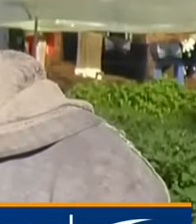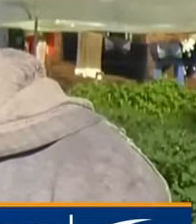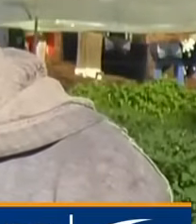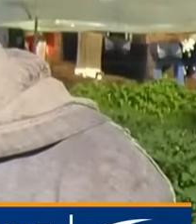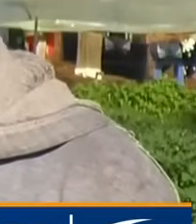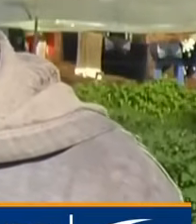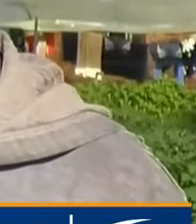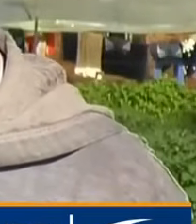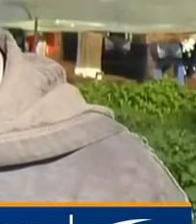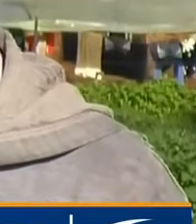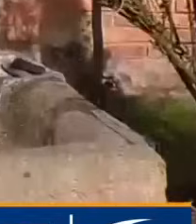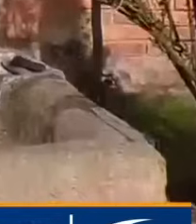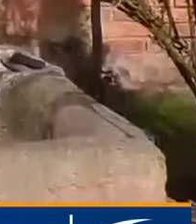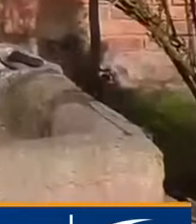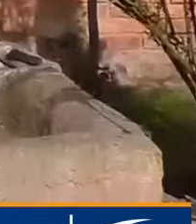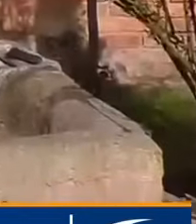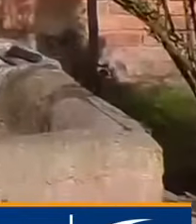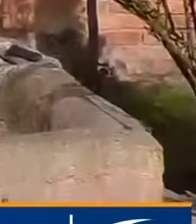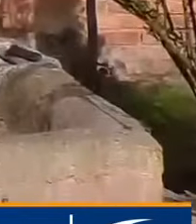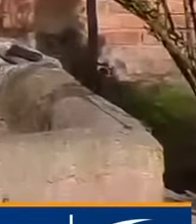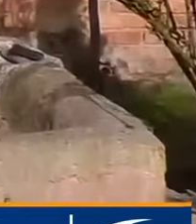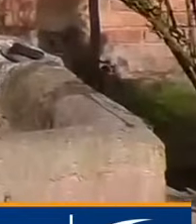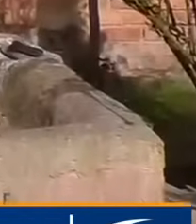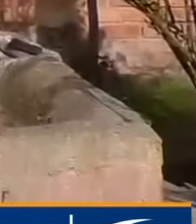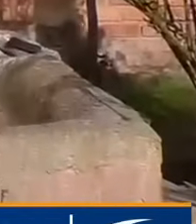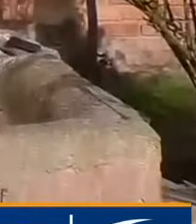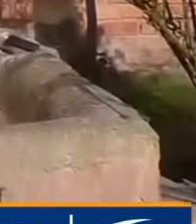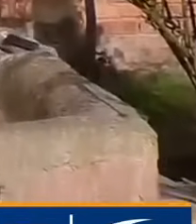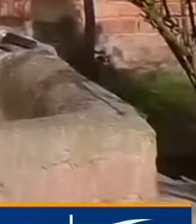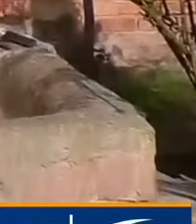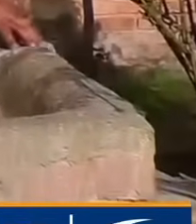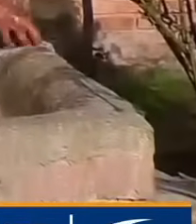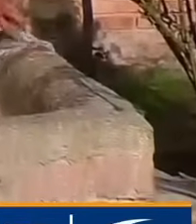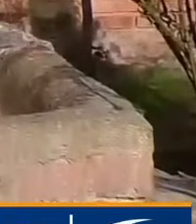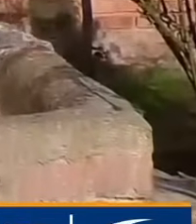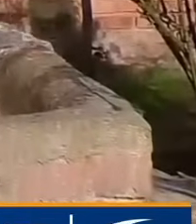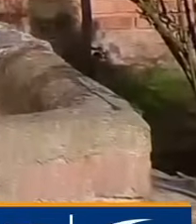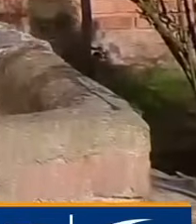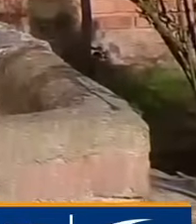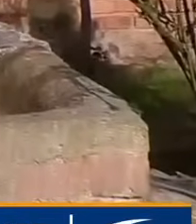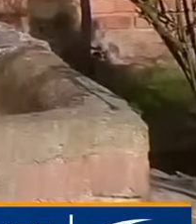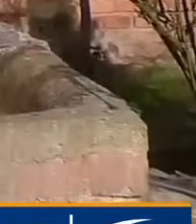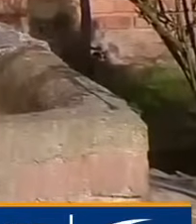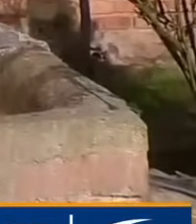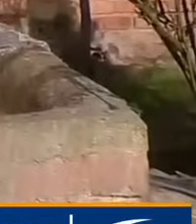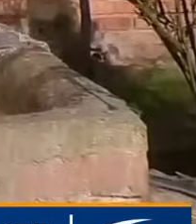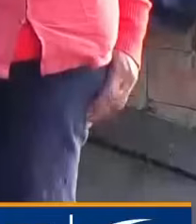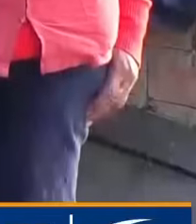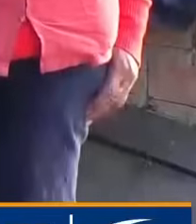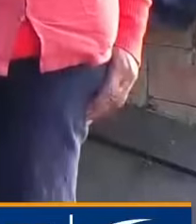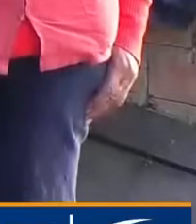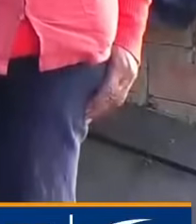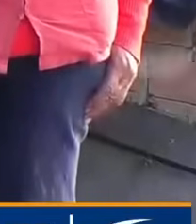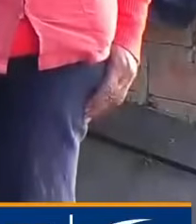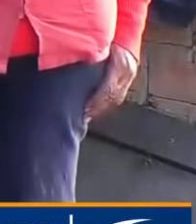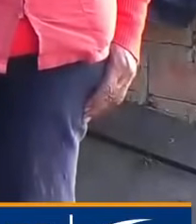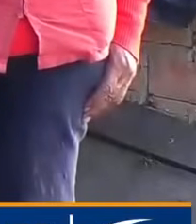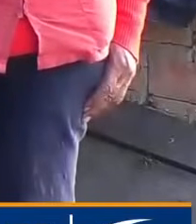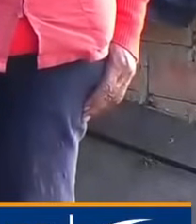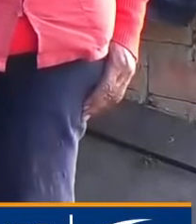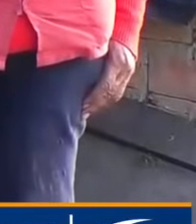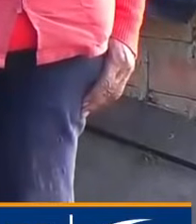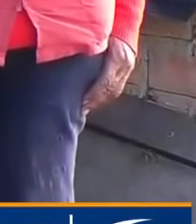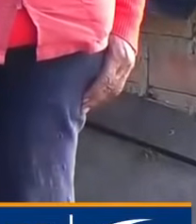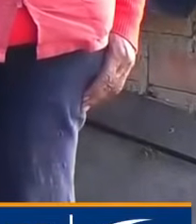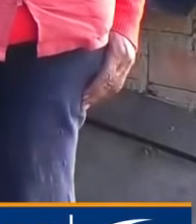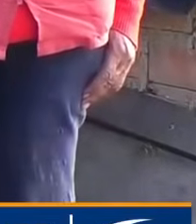es. Me tocó ser padre y madre. Carlos es el ejemplo de la fortaleza y la berraquera de un padre campesino que con gallardía asumió